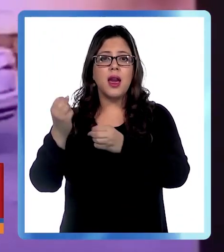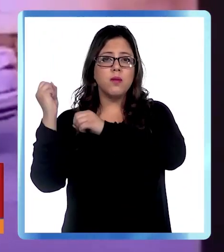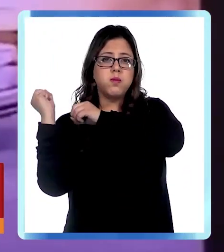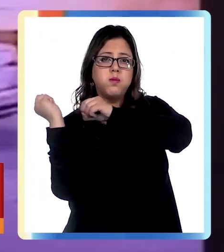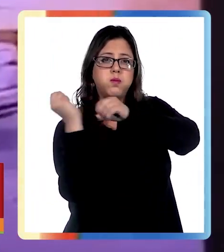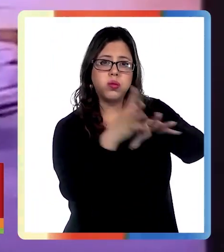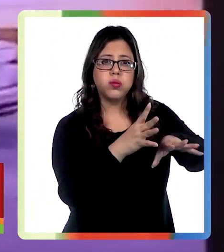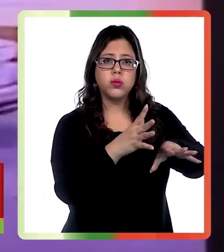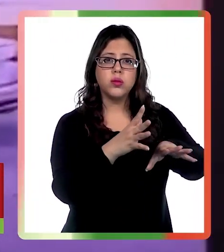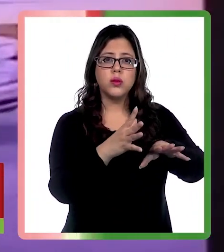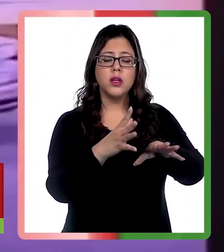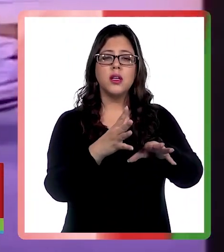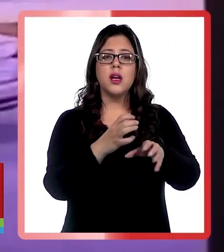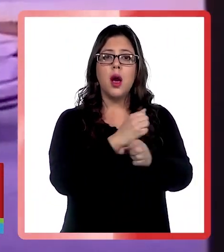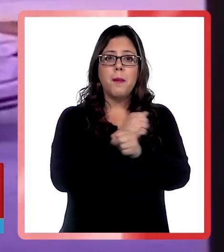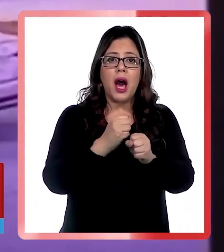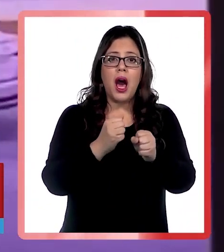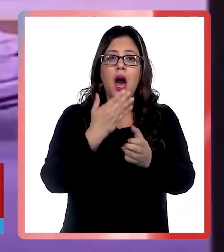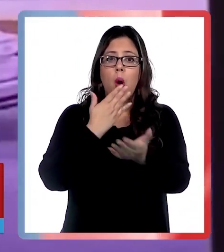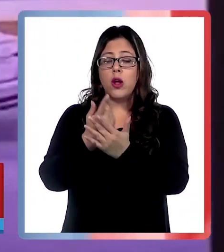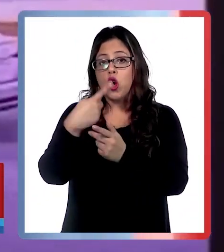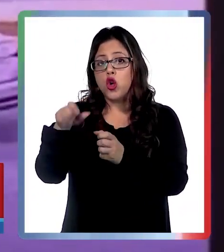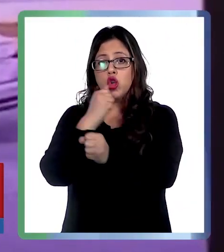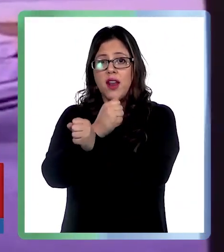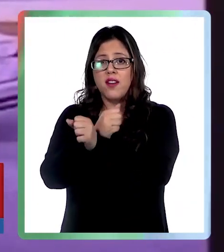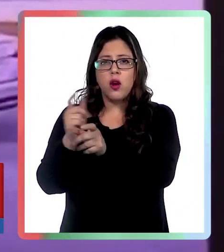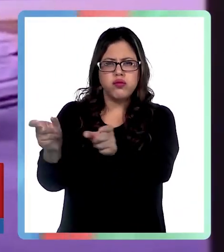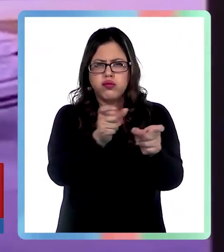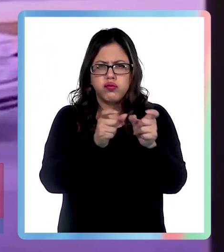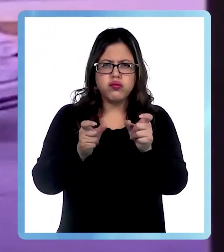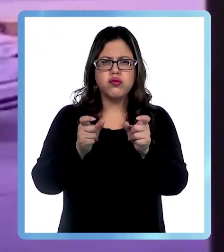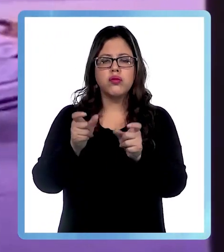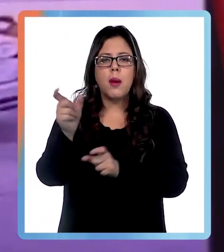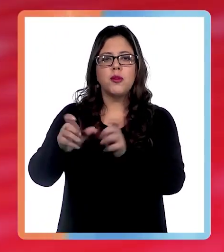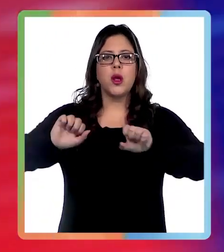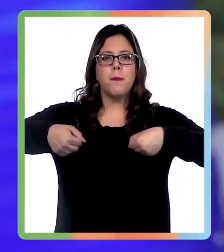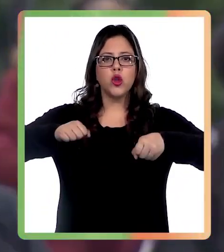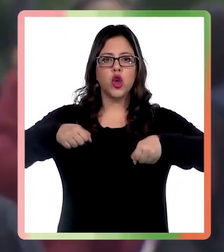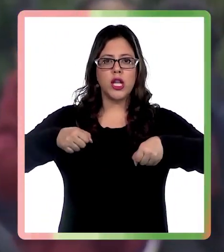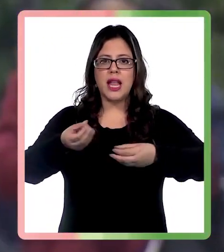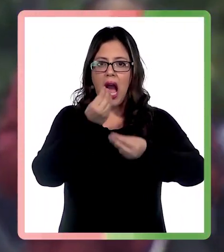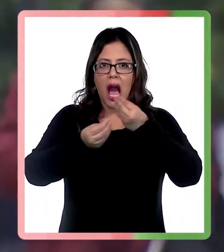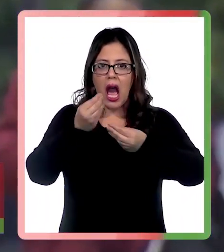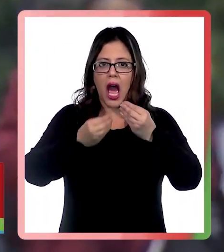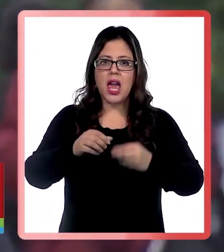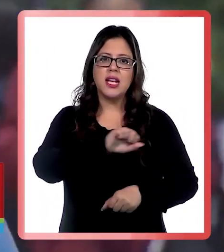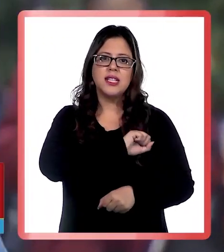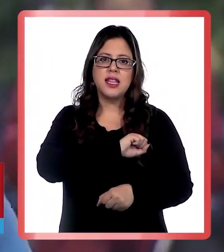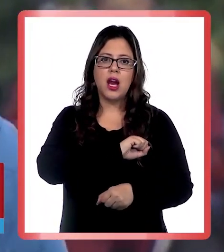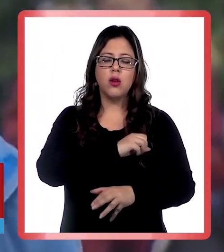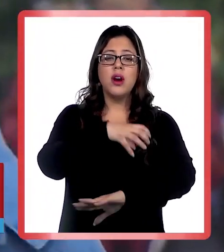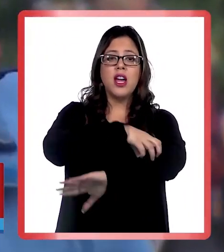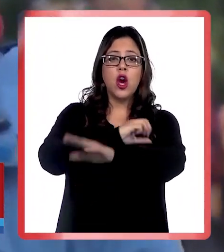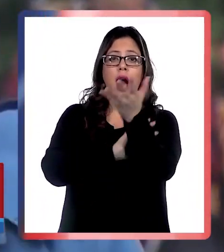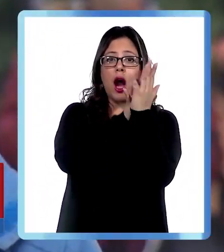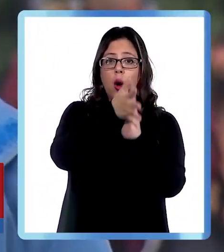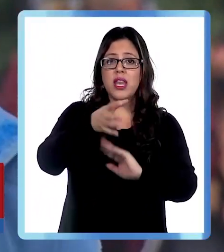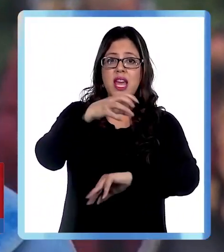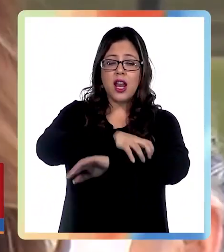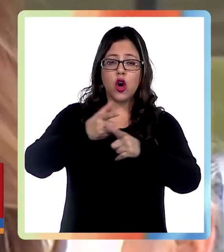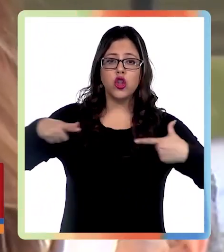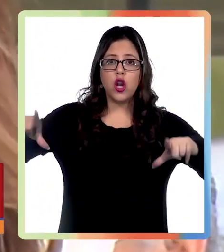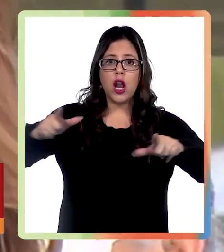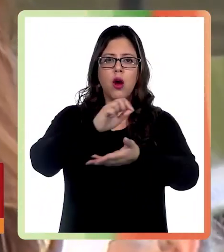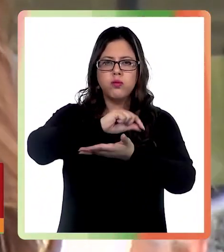granada cuando junto a otro policía intentó fiscalizar a dos motoristas de reparto en la capital en la araucanía y en los lagos reportan Un